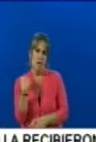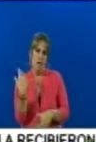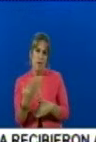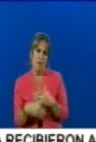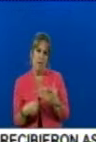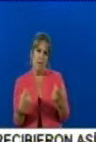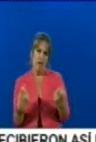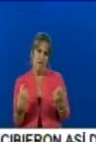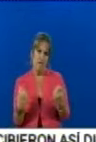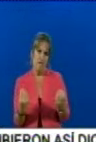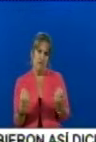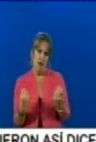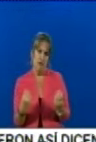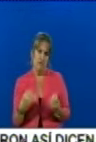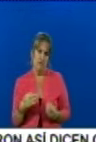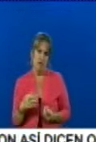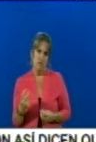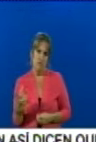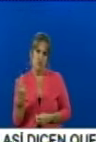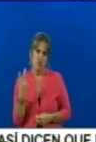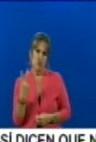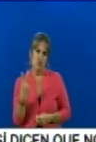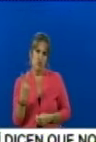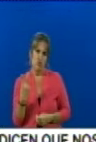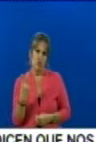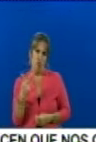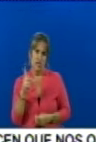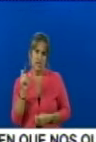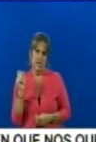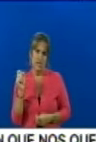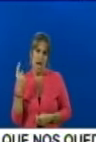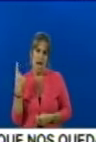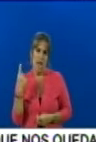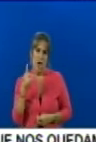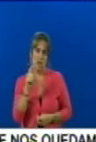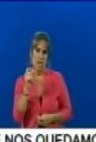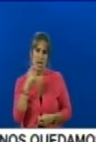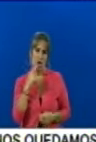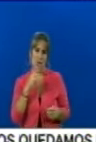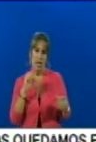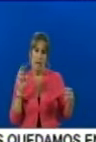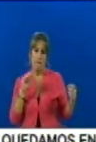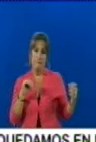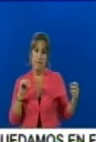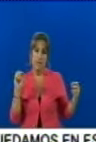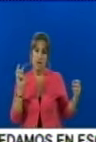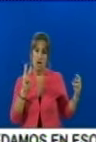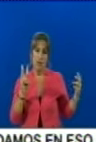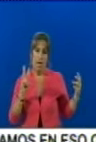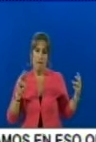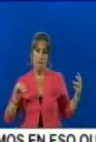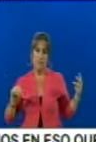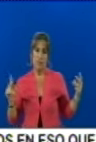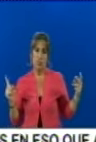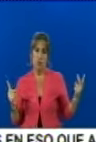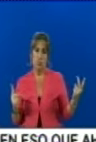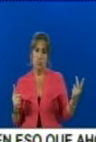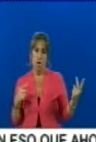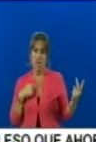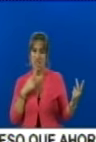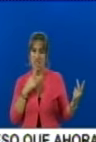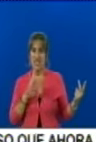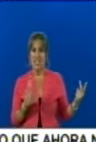en dos de los mercados de reparto del Santa María. Estamos hablando en Micro 3 y Micro 1. Y sí tenemos que